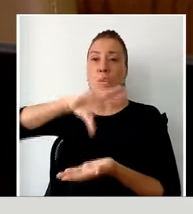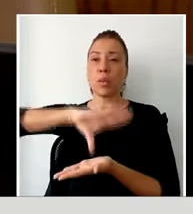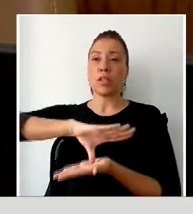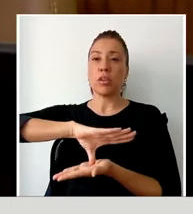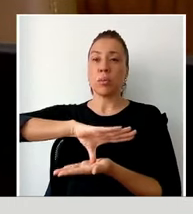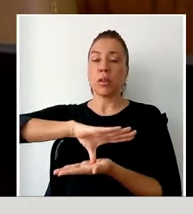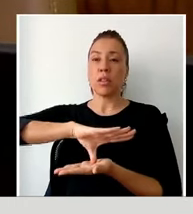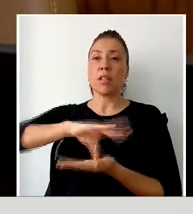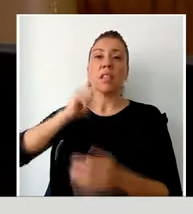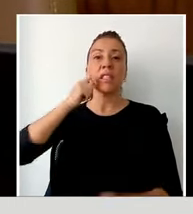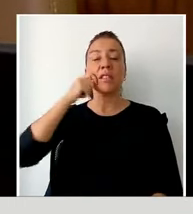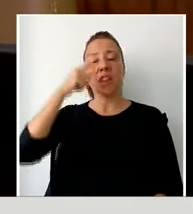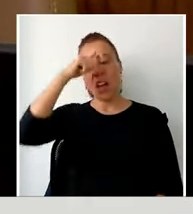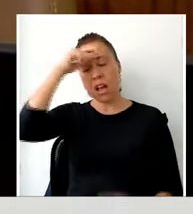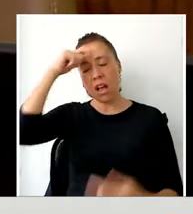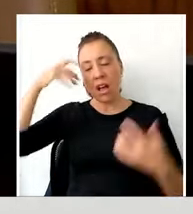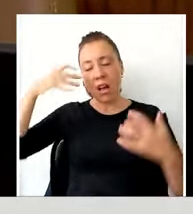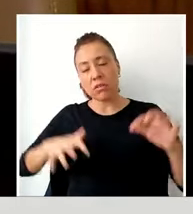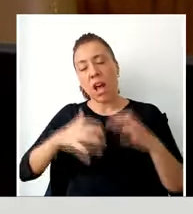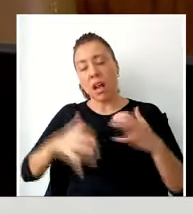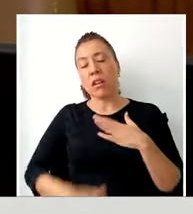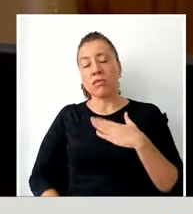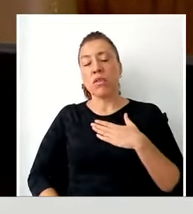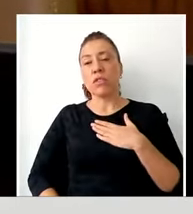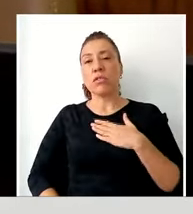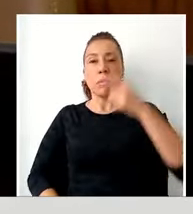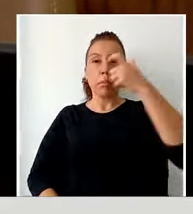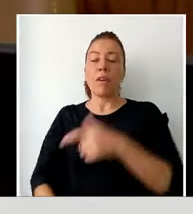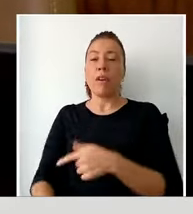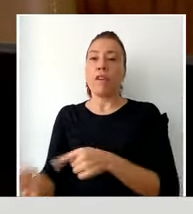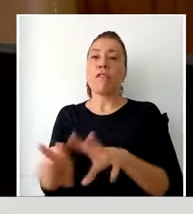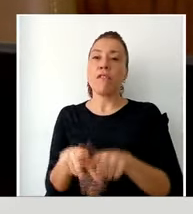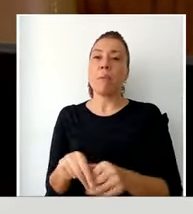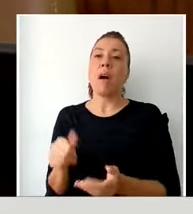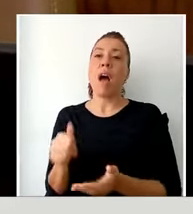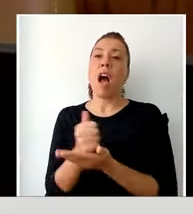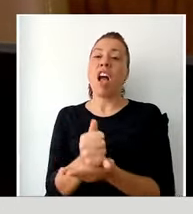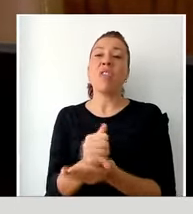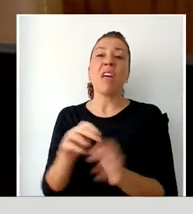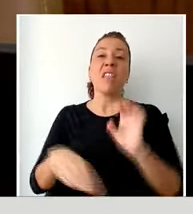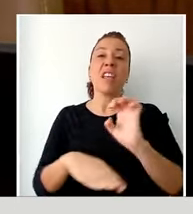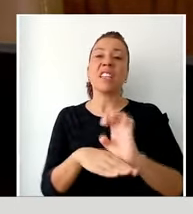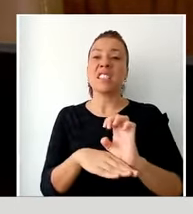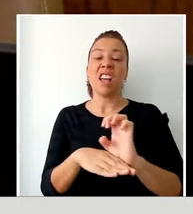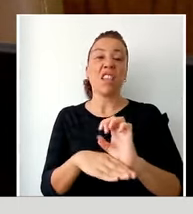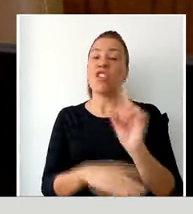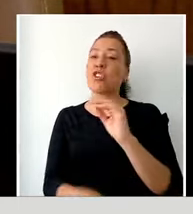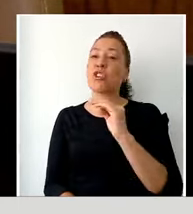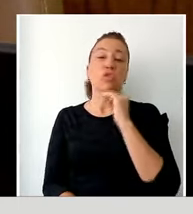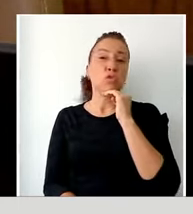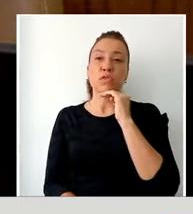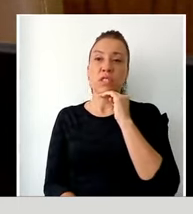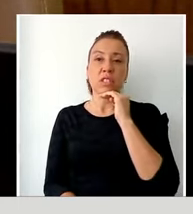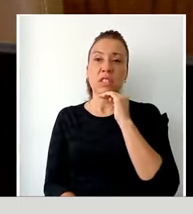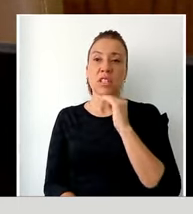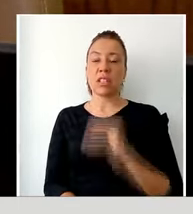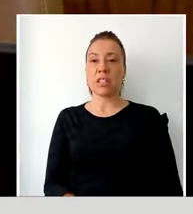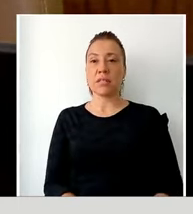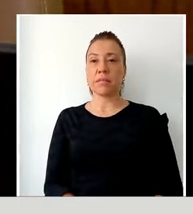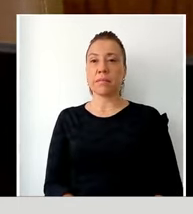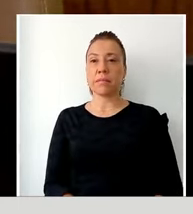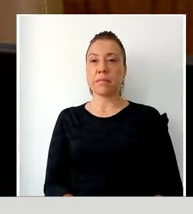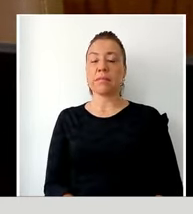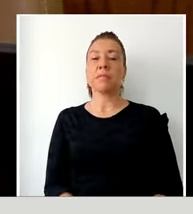de esfuerzo personal y familiar con una ayuda Estatal Generalmente insuficiente y que nos lleva a ejemplo